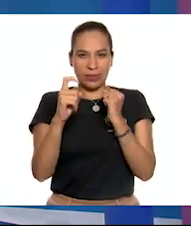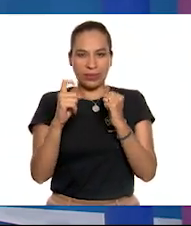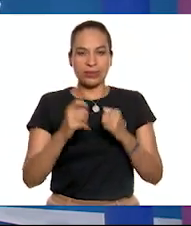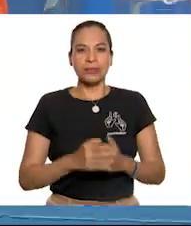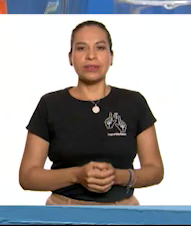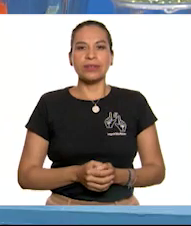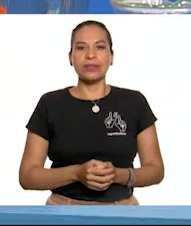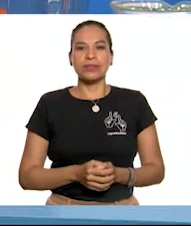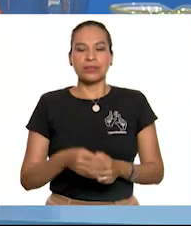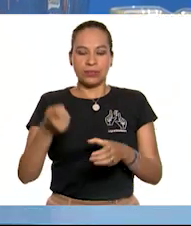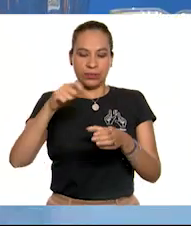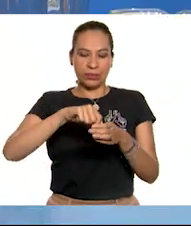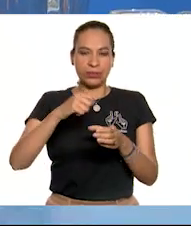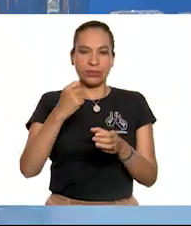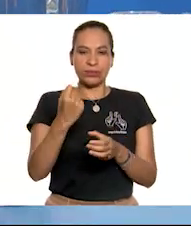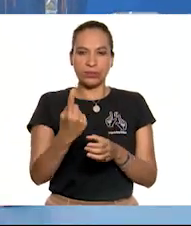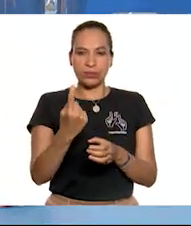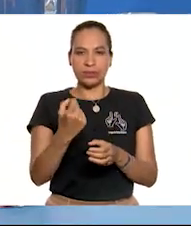3.